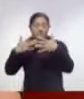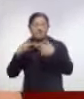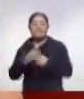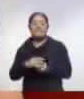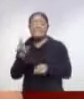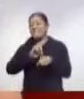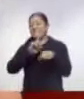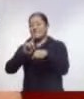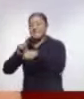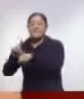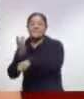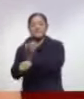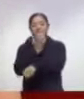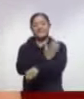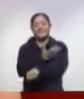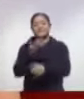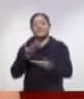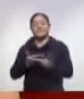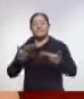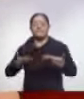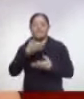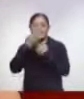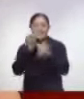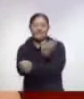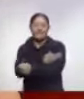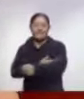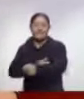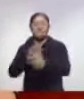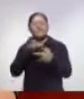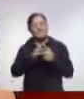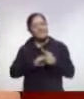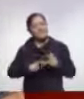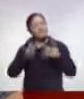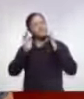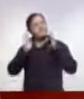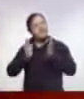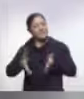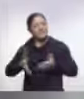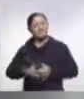que estará acompañándonos en esta segunda emisión. Empezamos ya con las noticias.